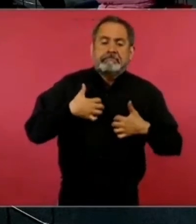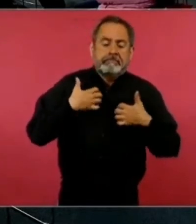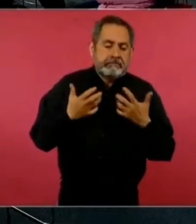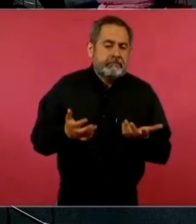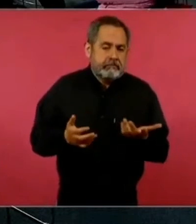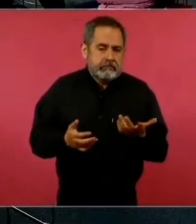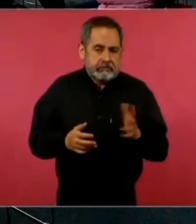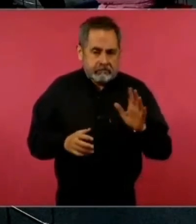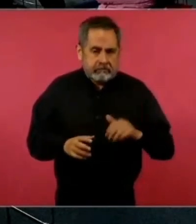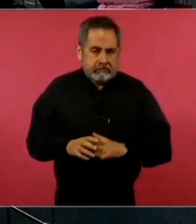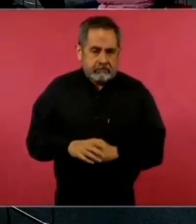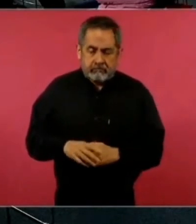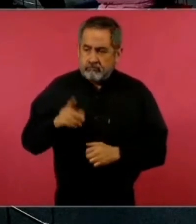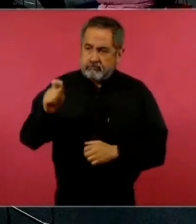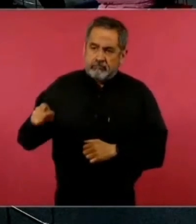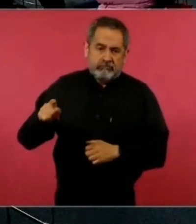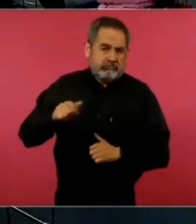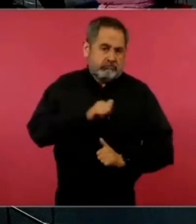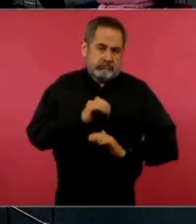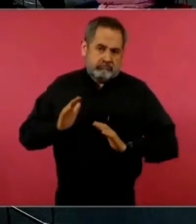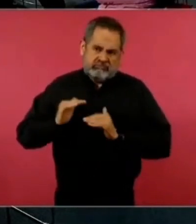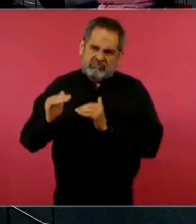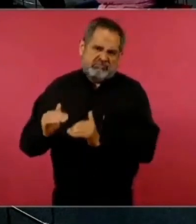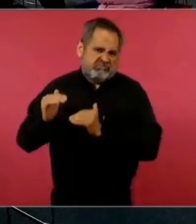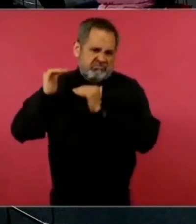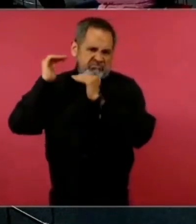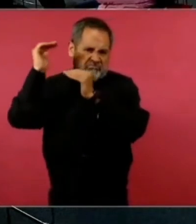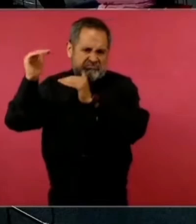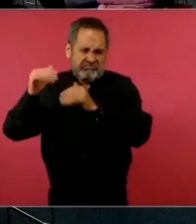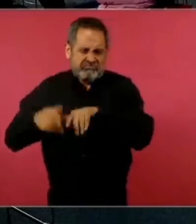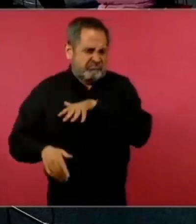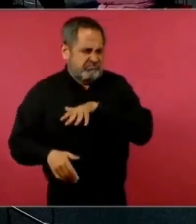por lo que significa el ejército mexicano,